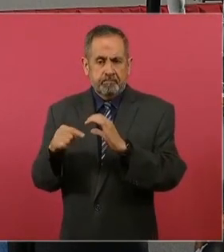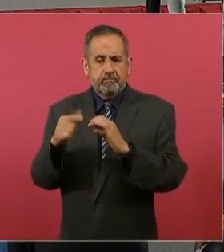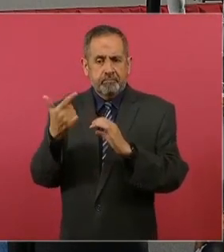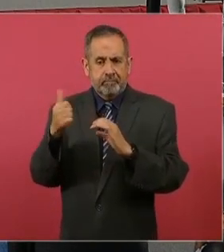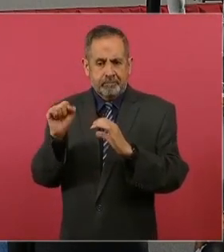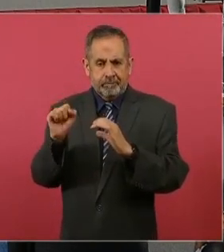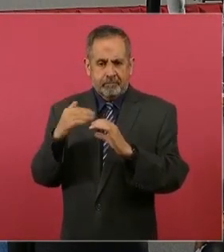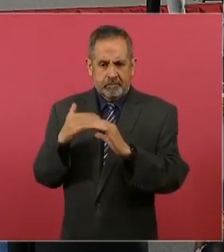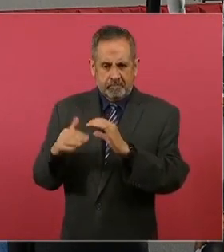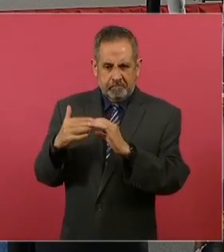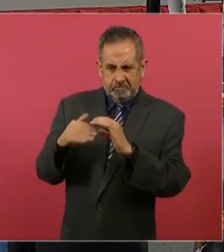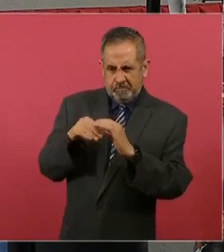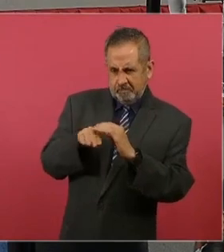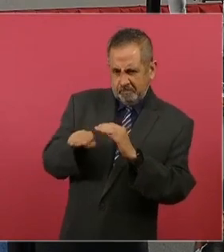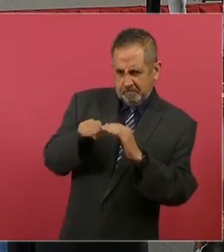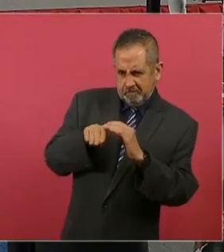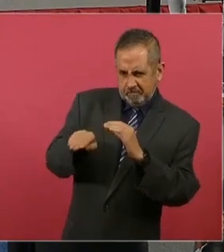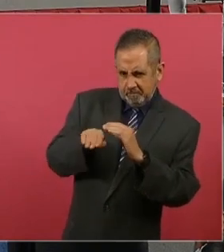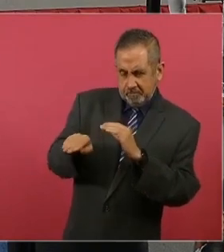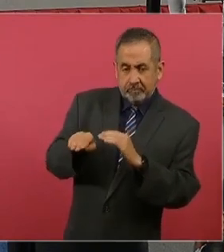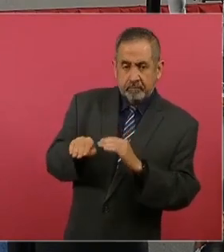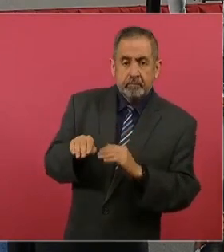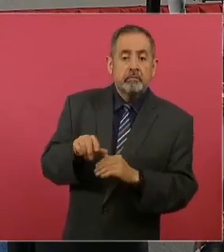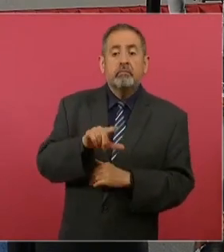Y ya de Dos Bocas, ya por tierra,